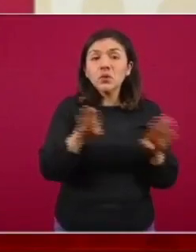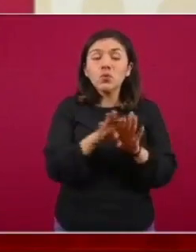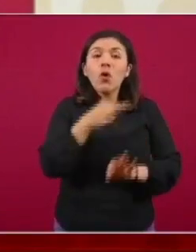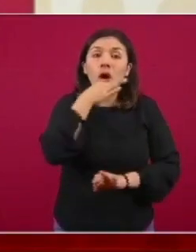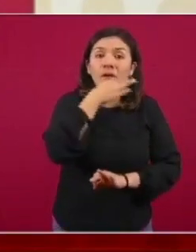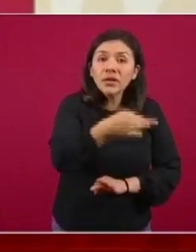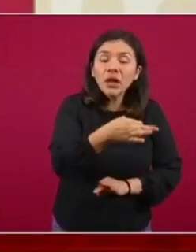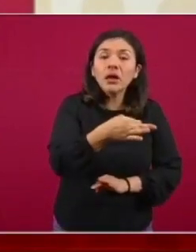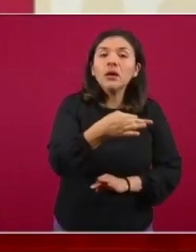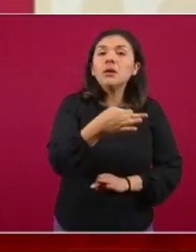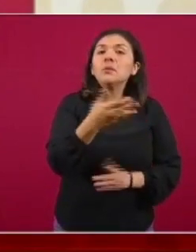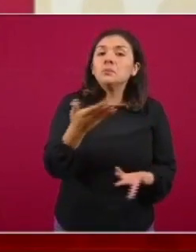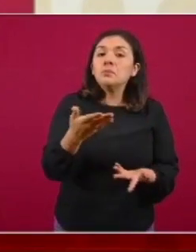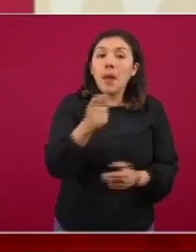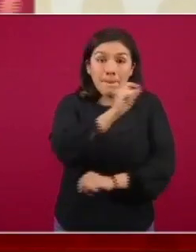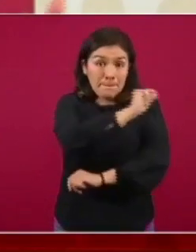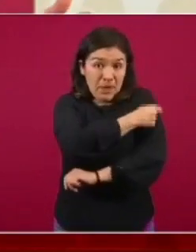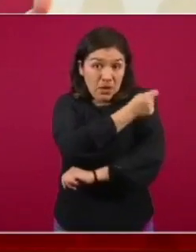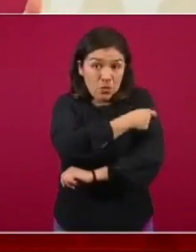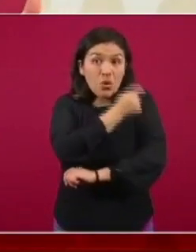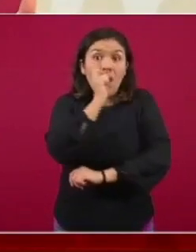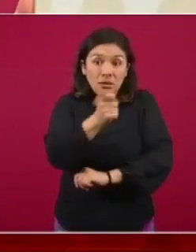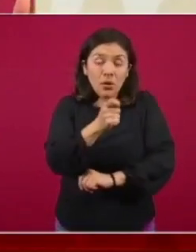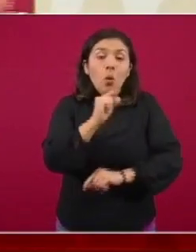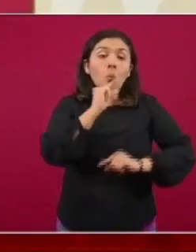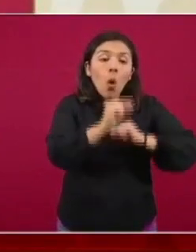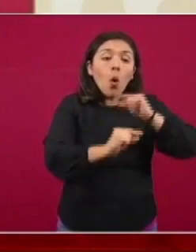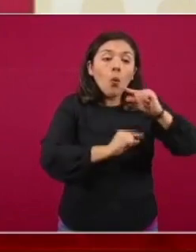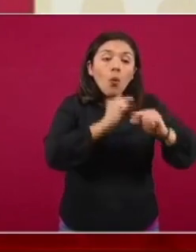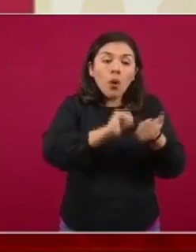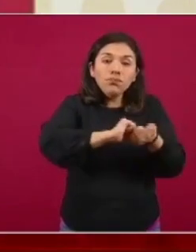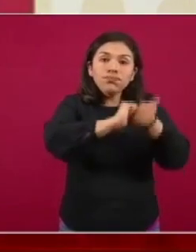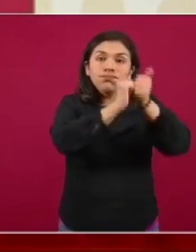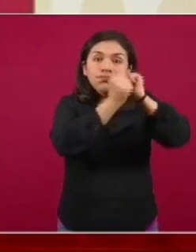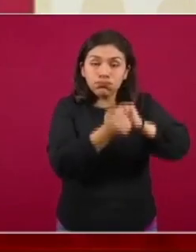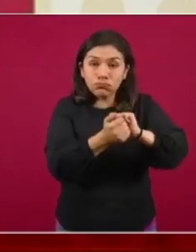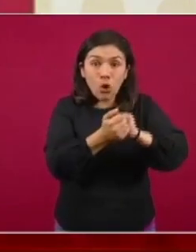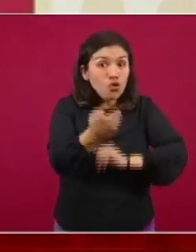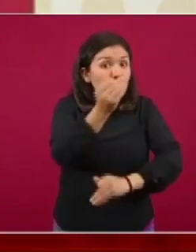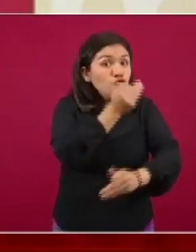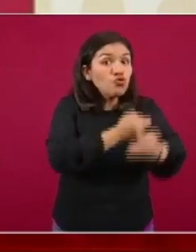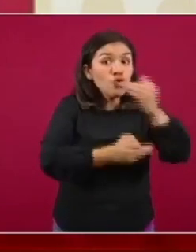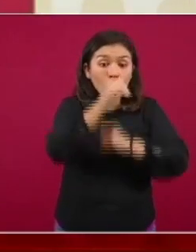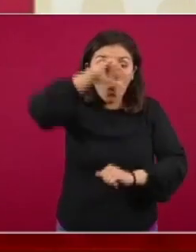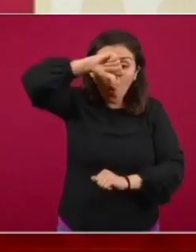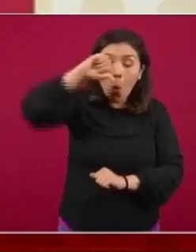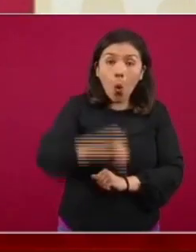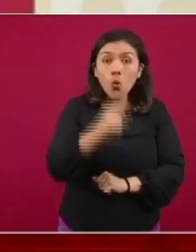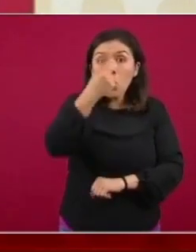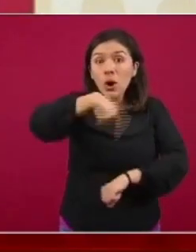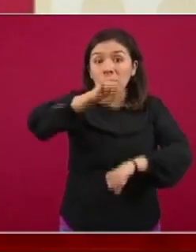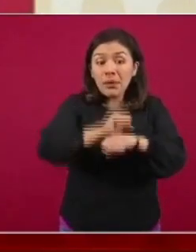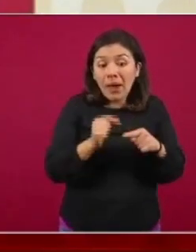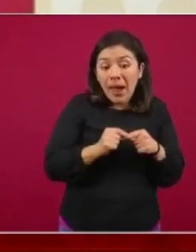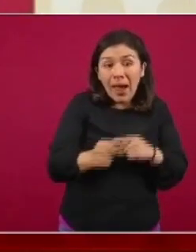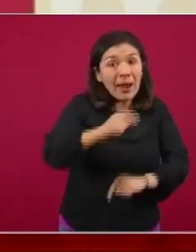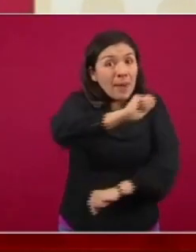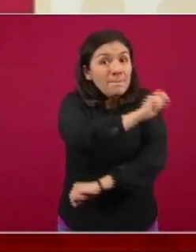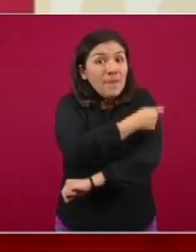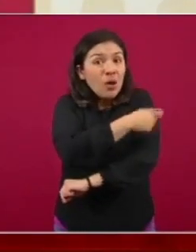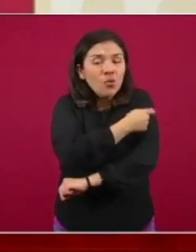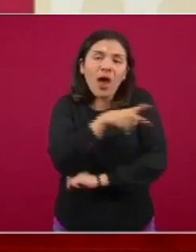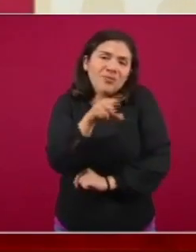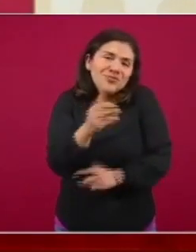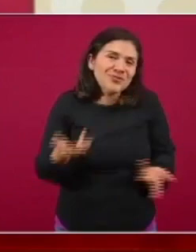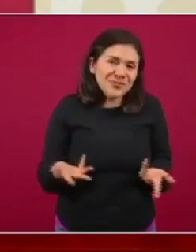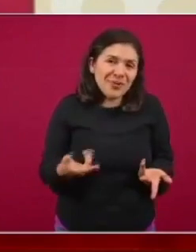de la vacunación va a ser progresiva y no todo el mundo va a estar vacunado en la primera semana. Entonces hay gente que